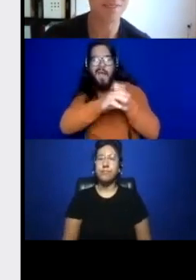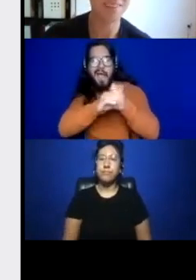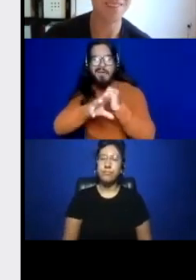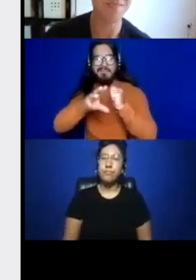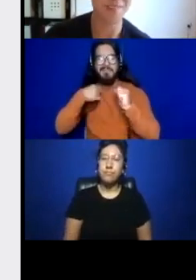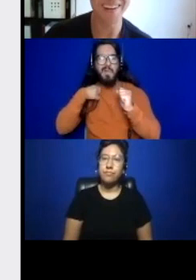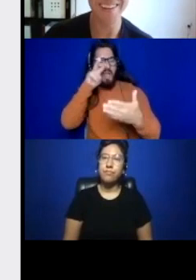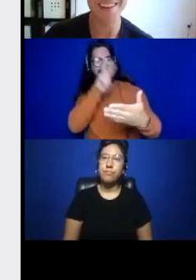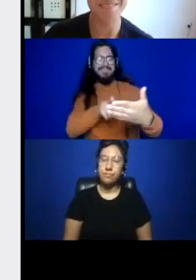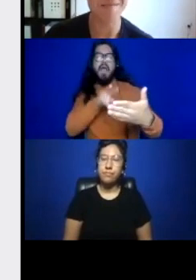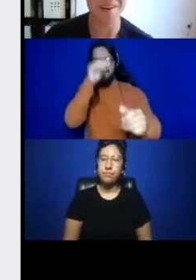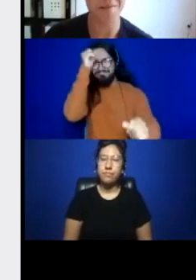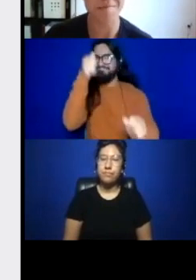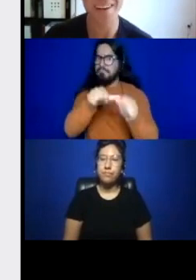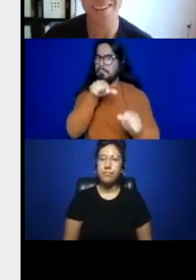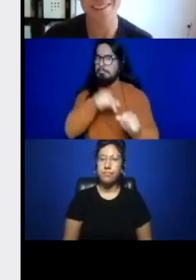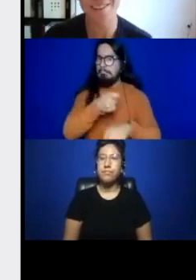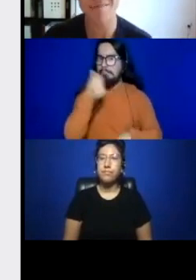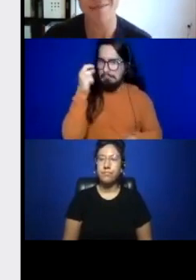como recordatorio a veces.